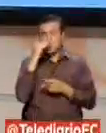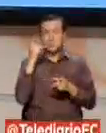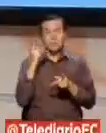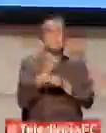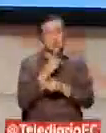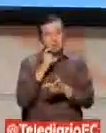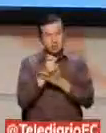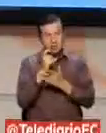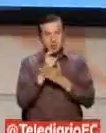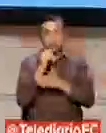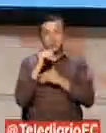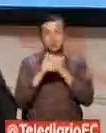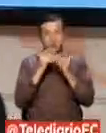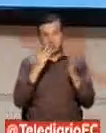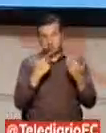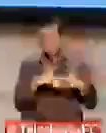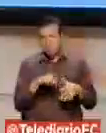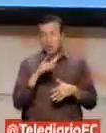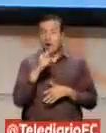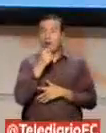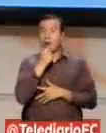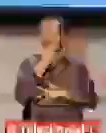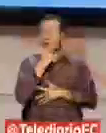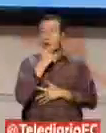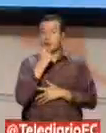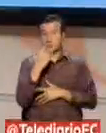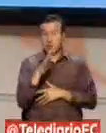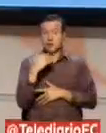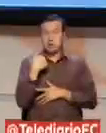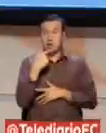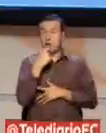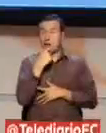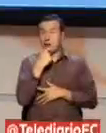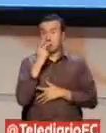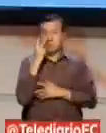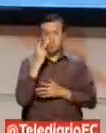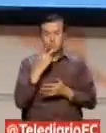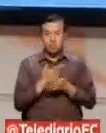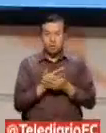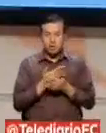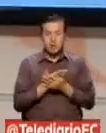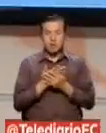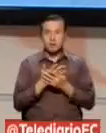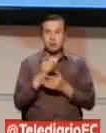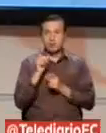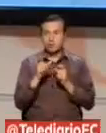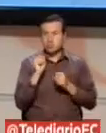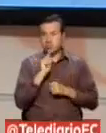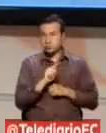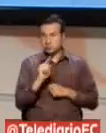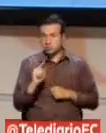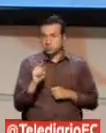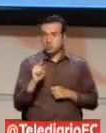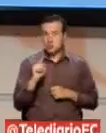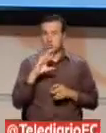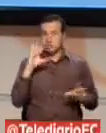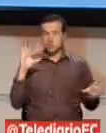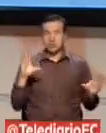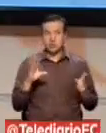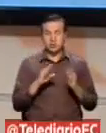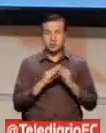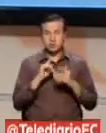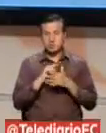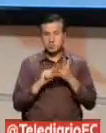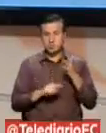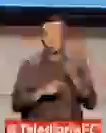amenazas dentro de este proceso como tal. Hay audios en donde se evidencia la intención de poder tratar de reprimir